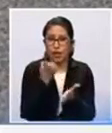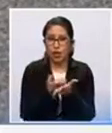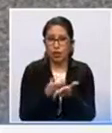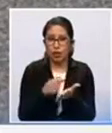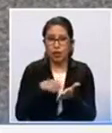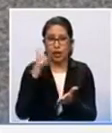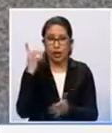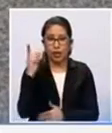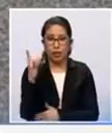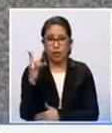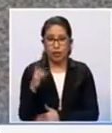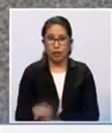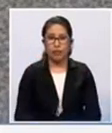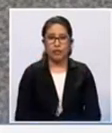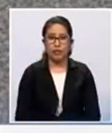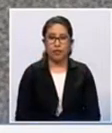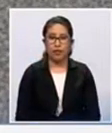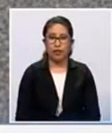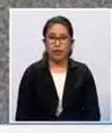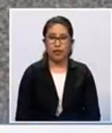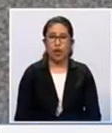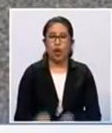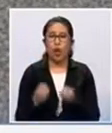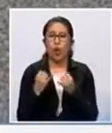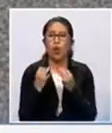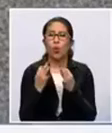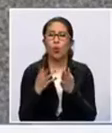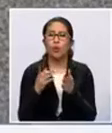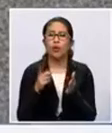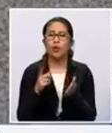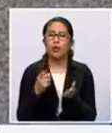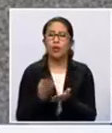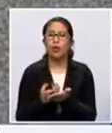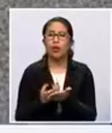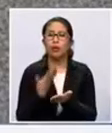financiación. Las fuentes, ¿y a cuánto asciende este monto para pagar los bonos, por